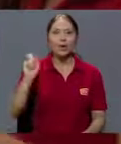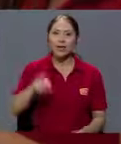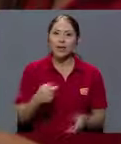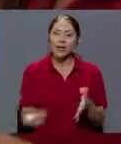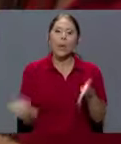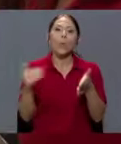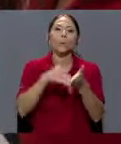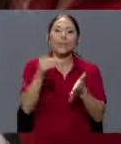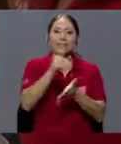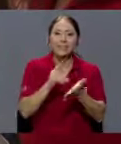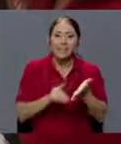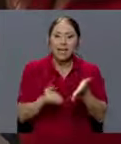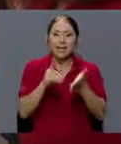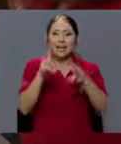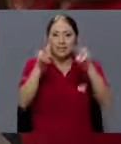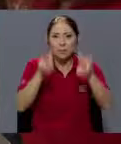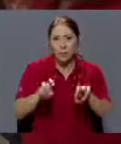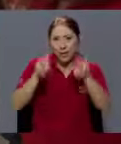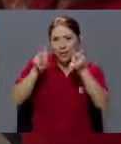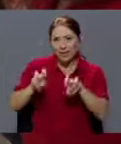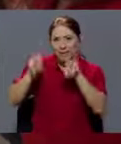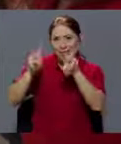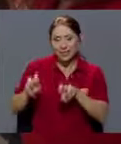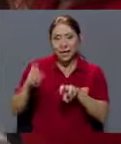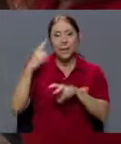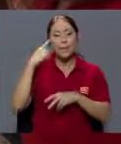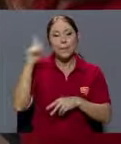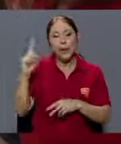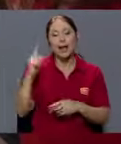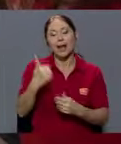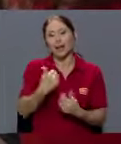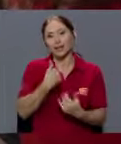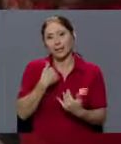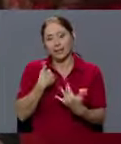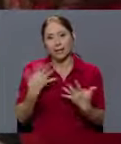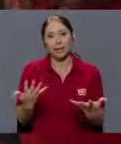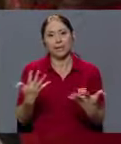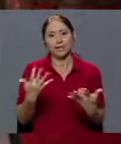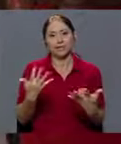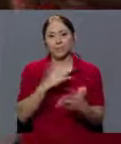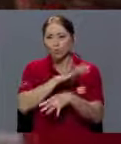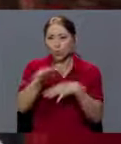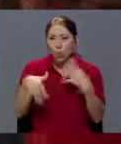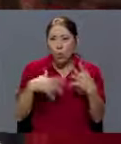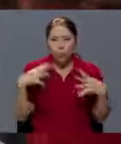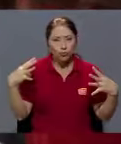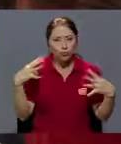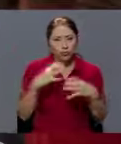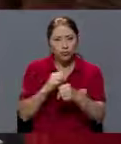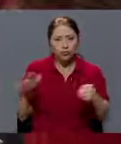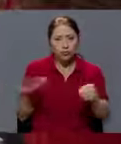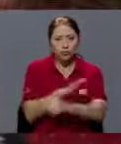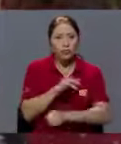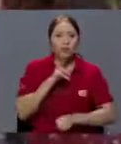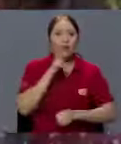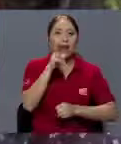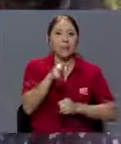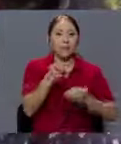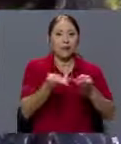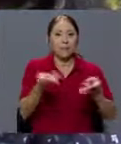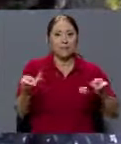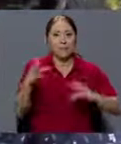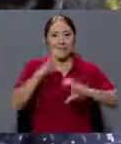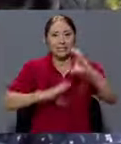que rediseñar las pruebas para tener un conjunto o una integración de la materia realmente y las